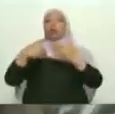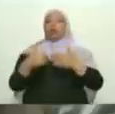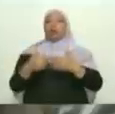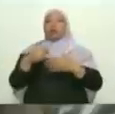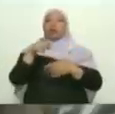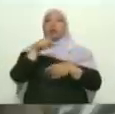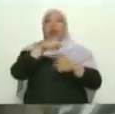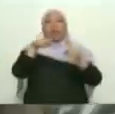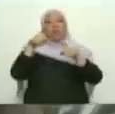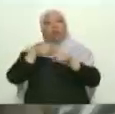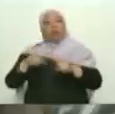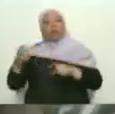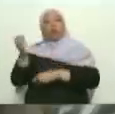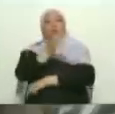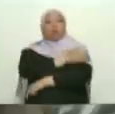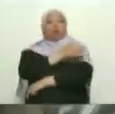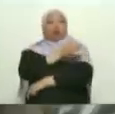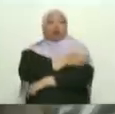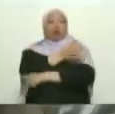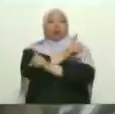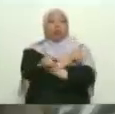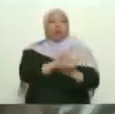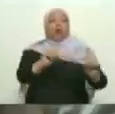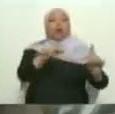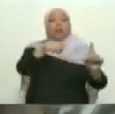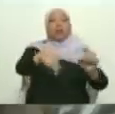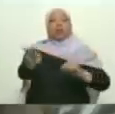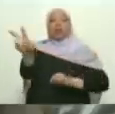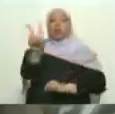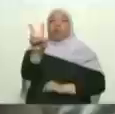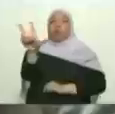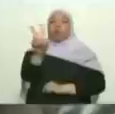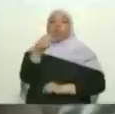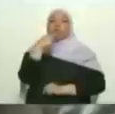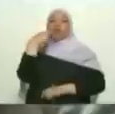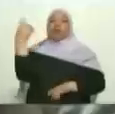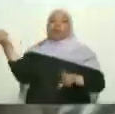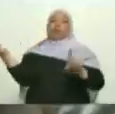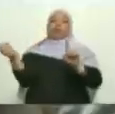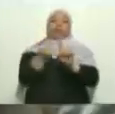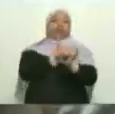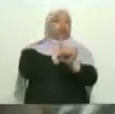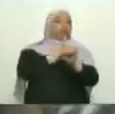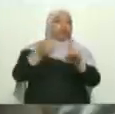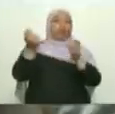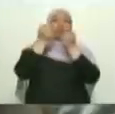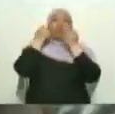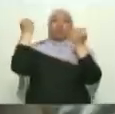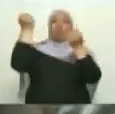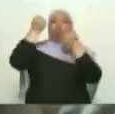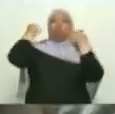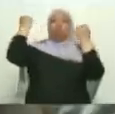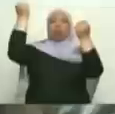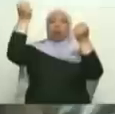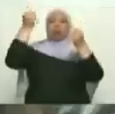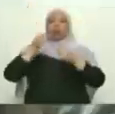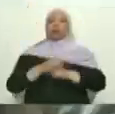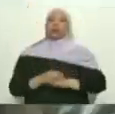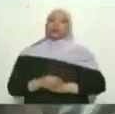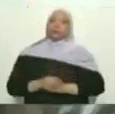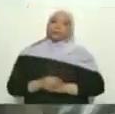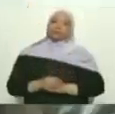factores opositores democráticos del país hacia el camino de la violencia. Fue conocido ese plan